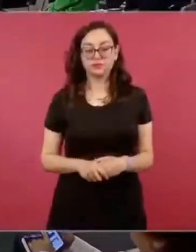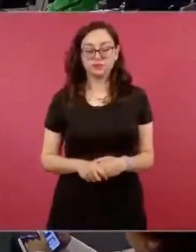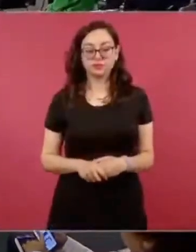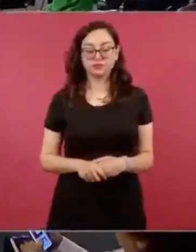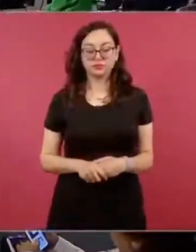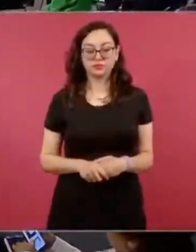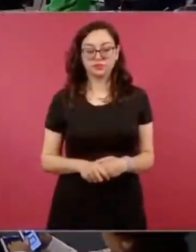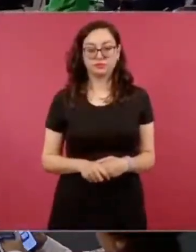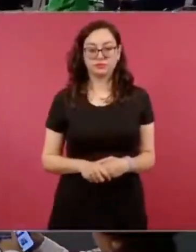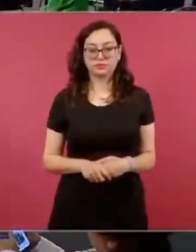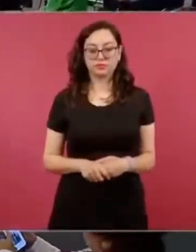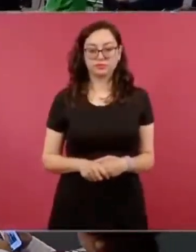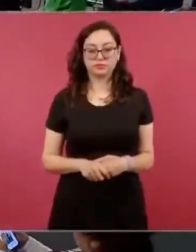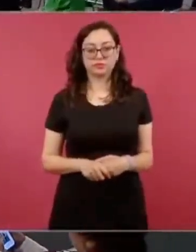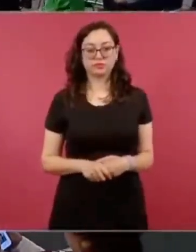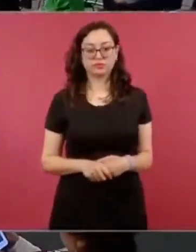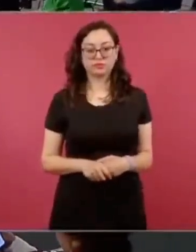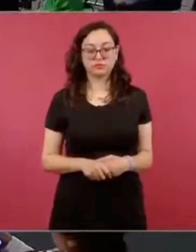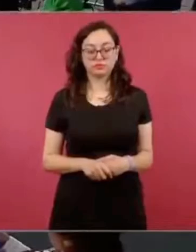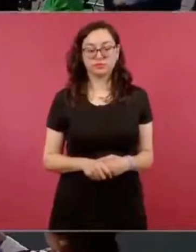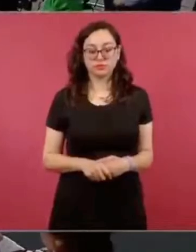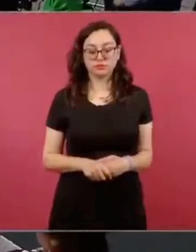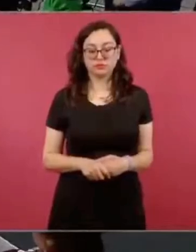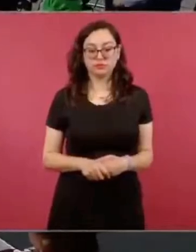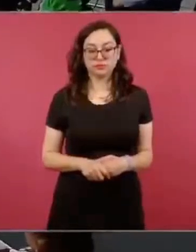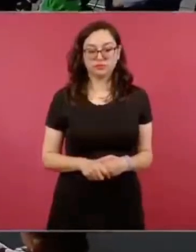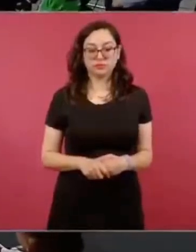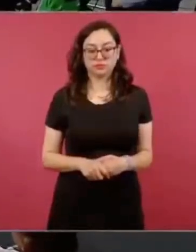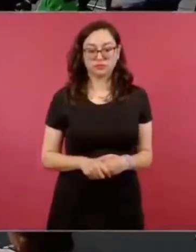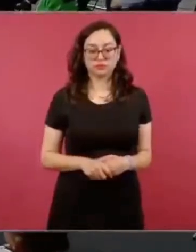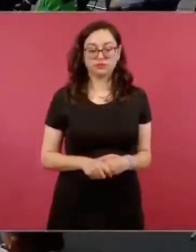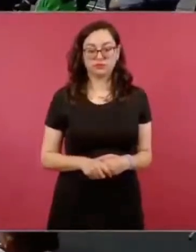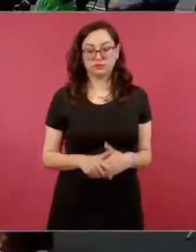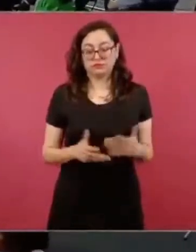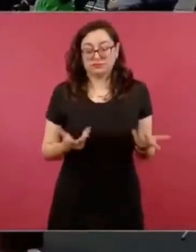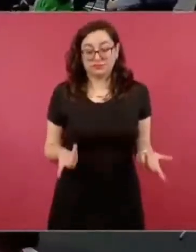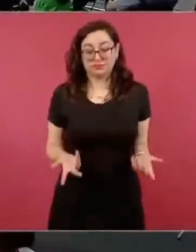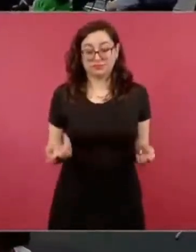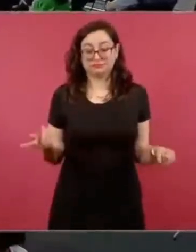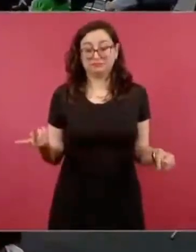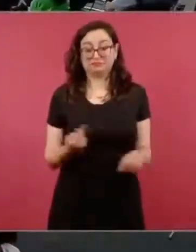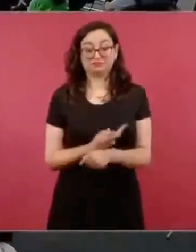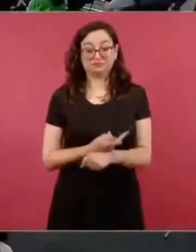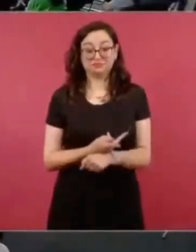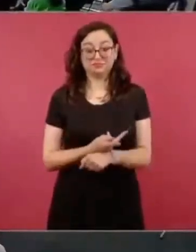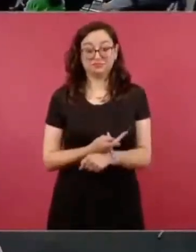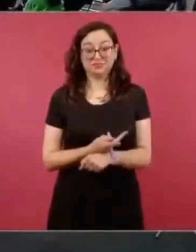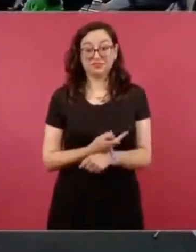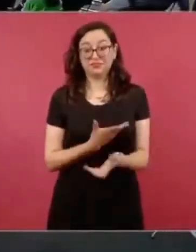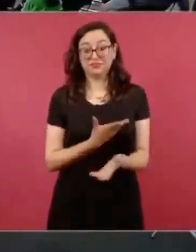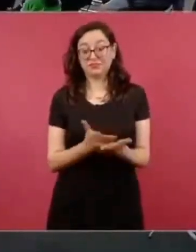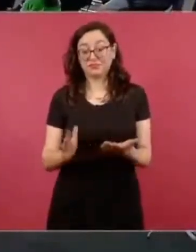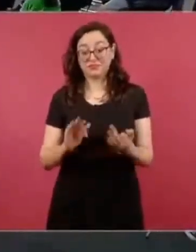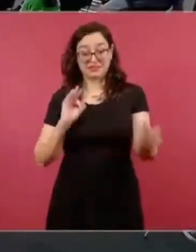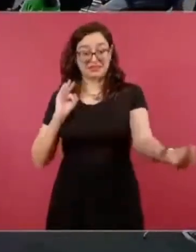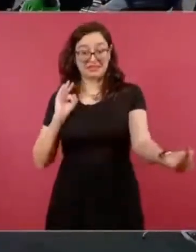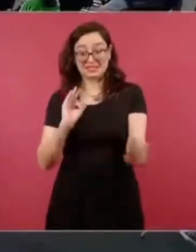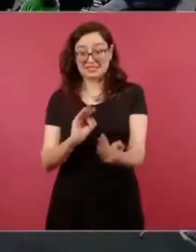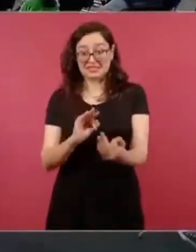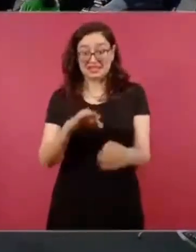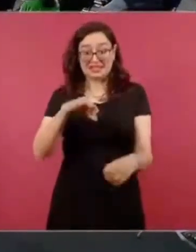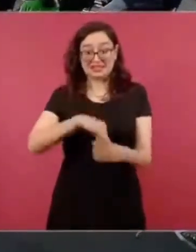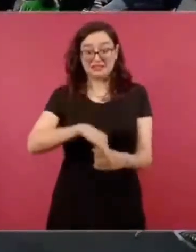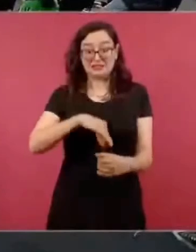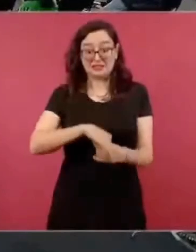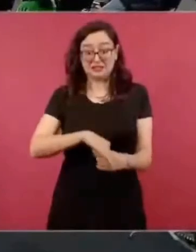Y ya, además, estamos a días de las elecciones. Ya nada más